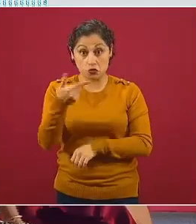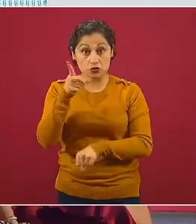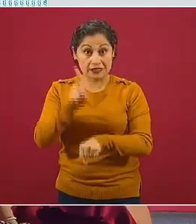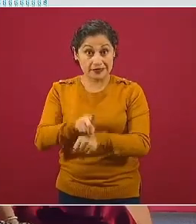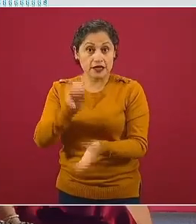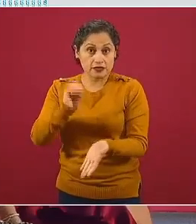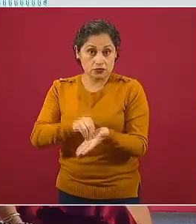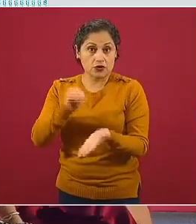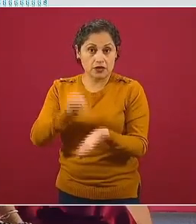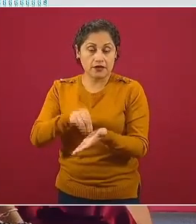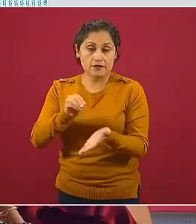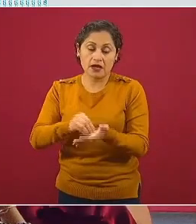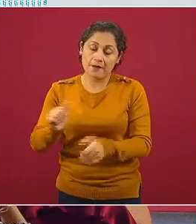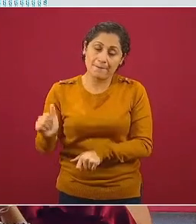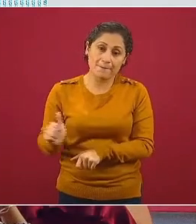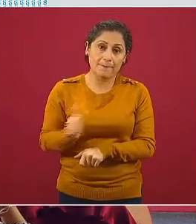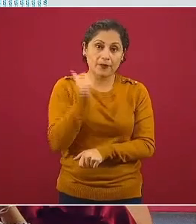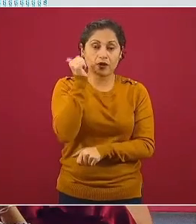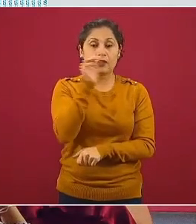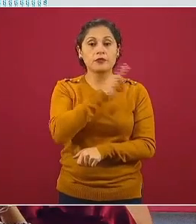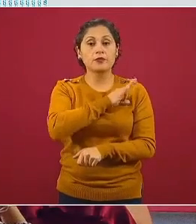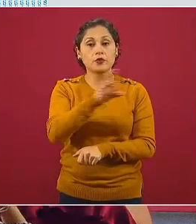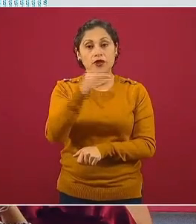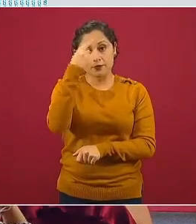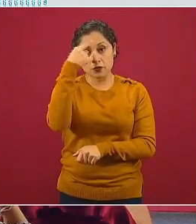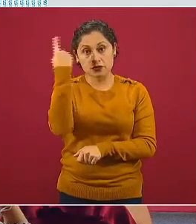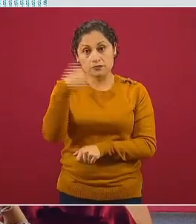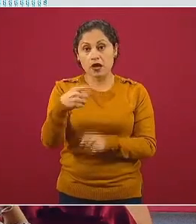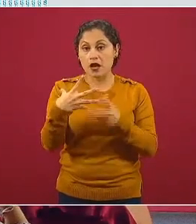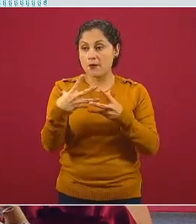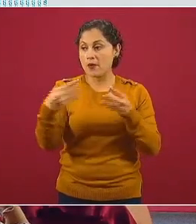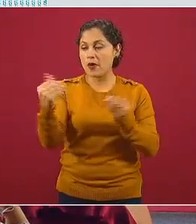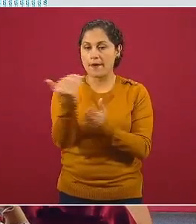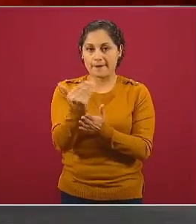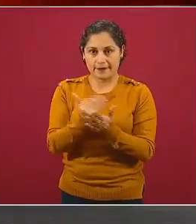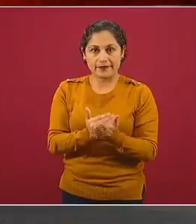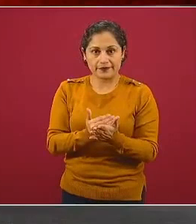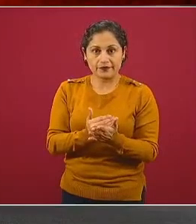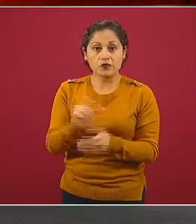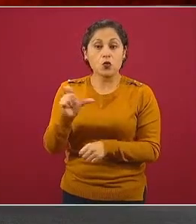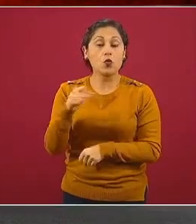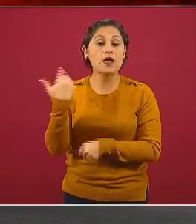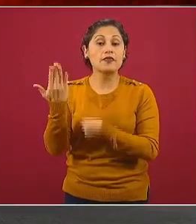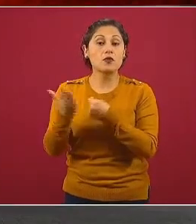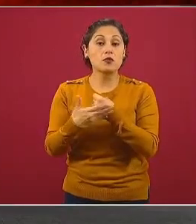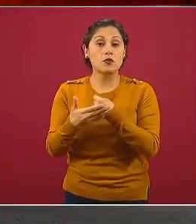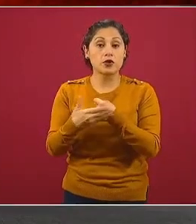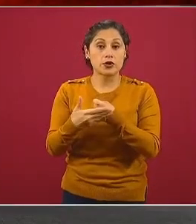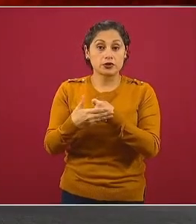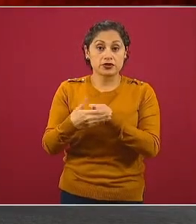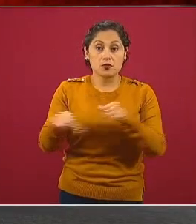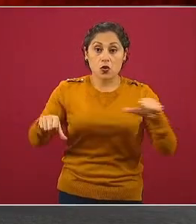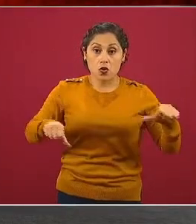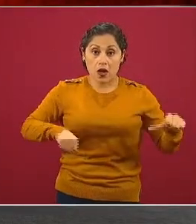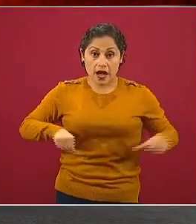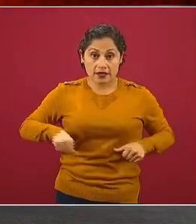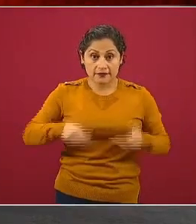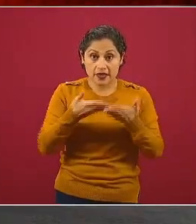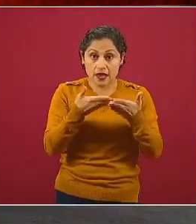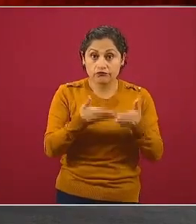valiosos de mantenernos en casa, y posteriormente, cuando empiecen las